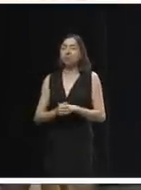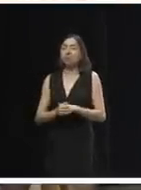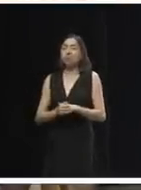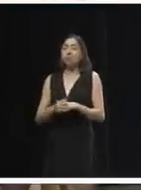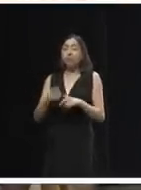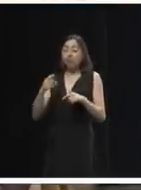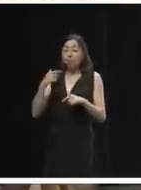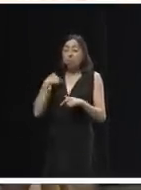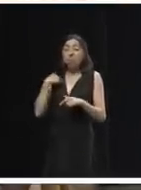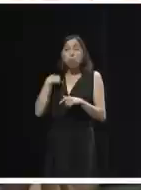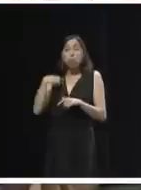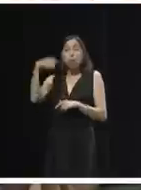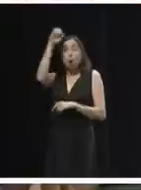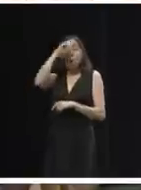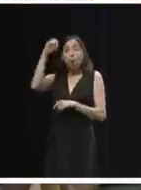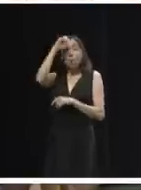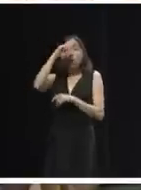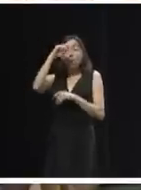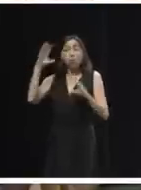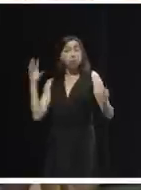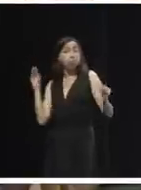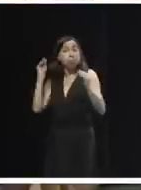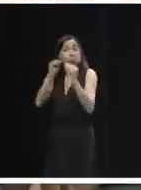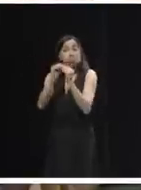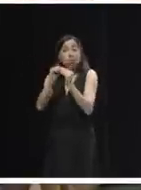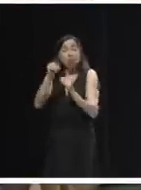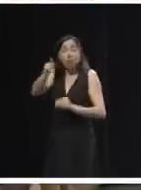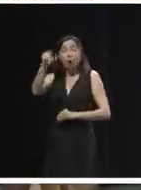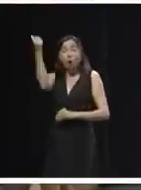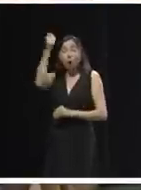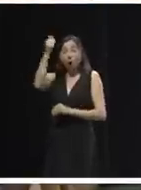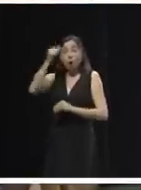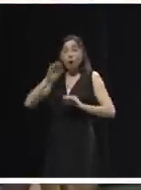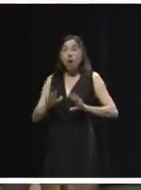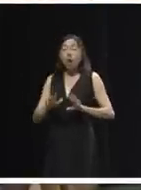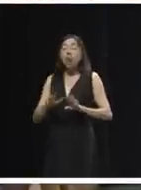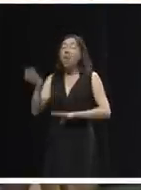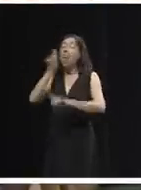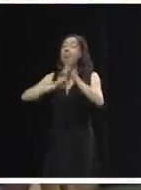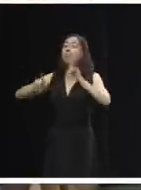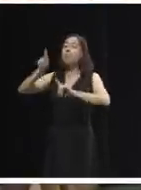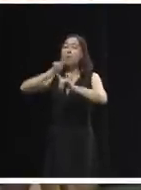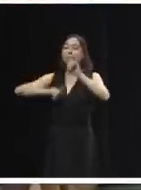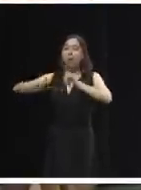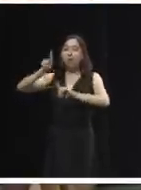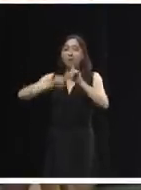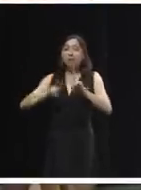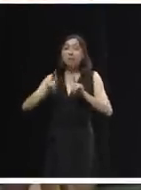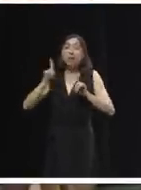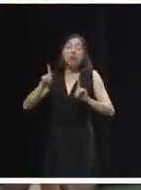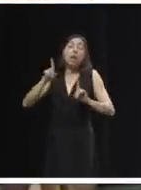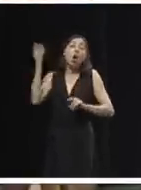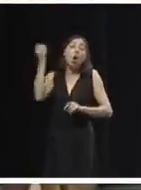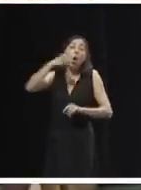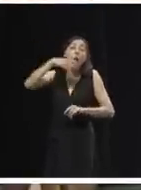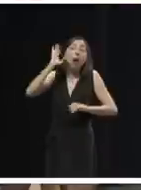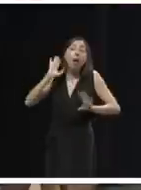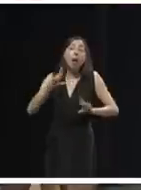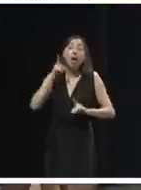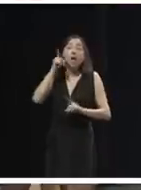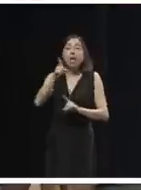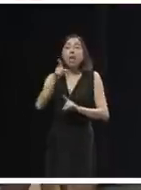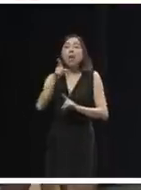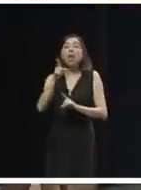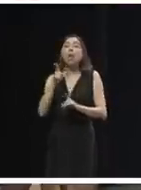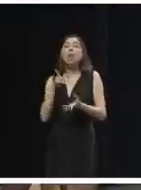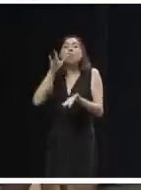Yo estoy de acuerdo con él. Estoy de acuerdo con él. El problema es que sería bueno que comparezca ante